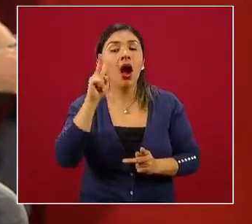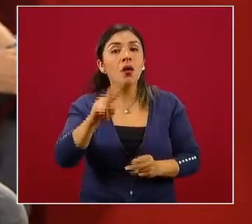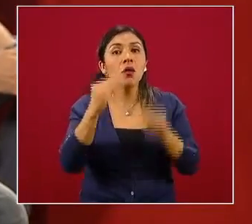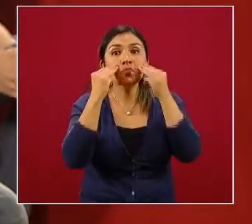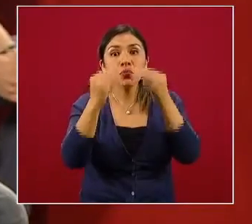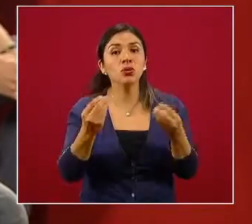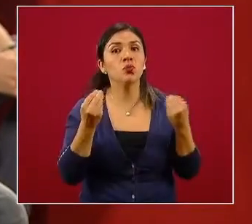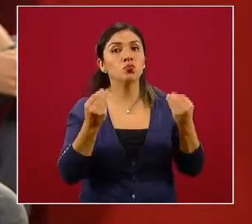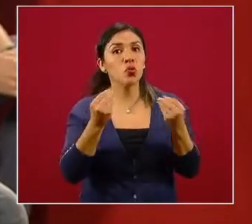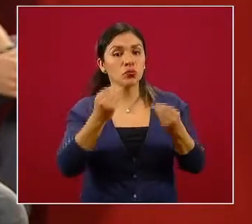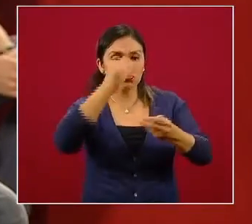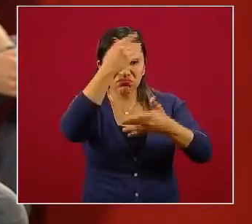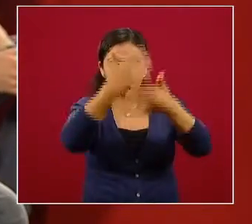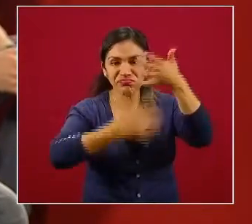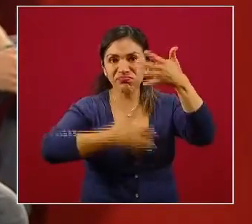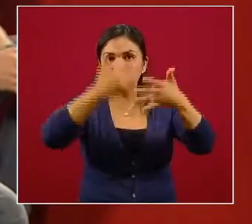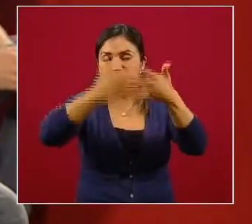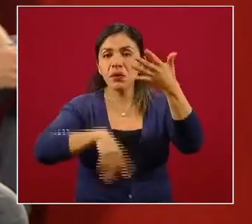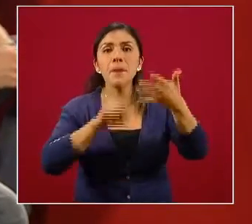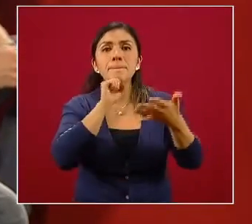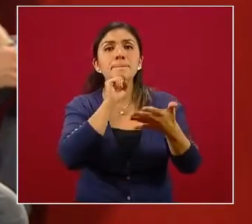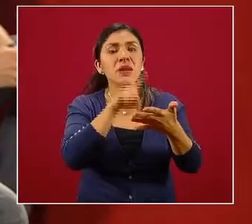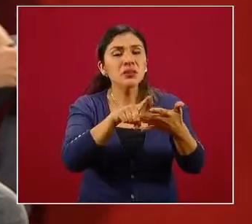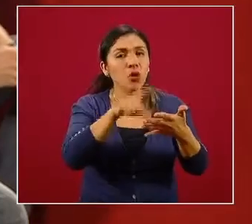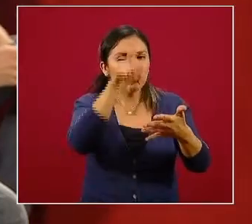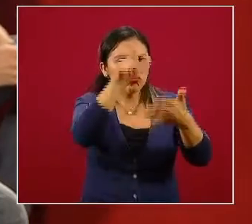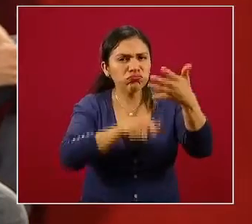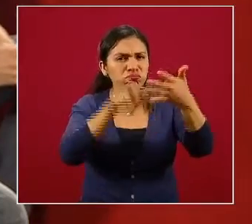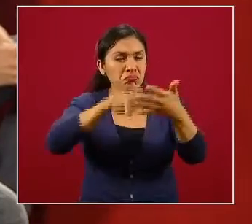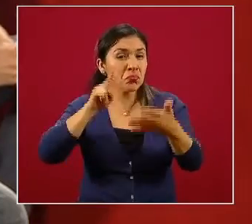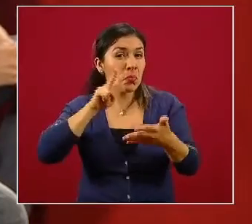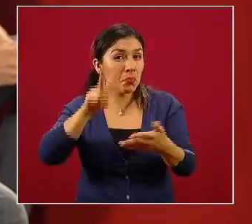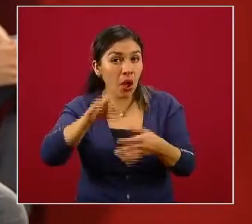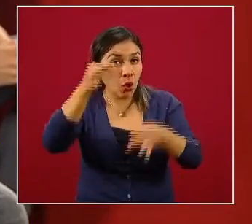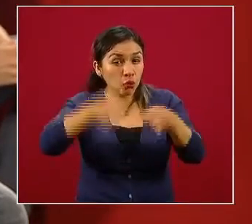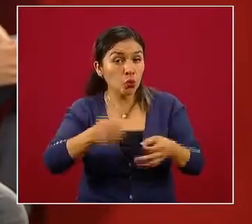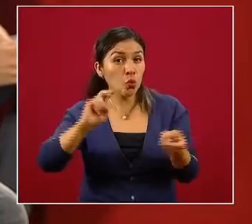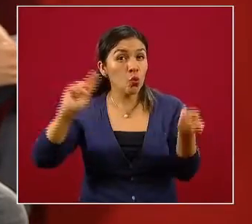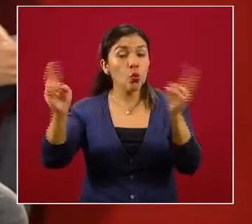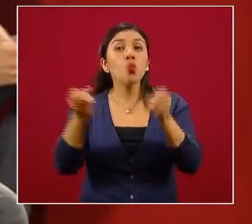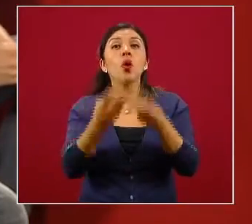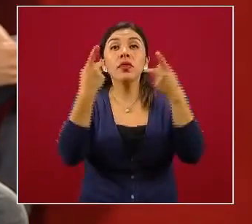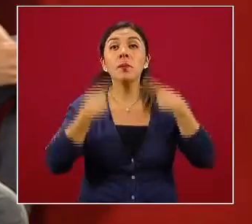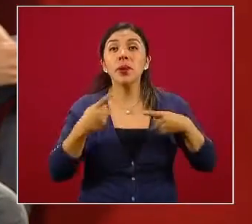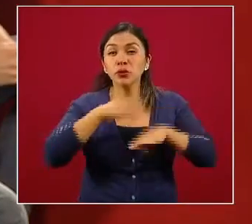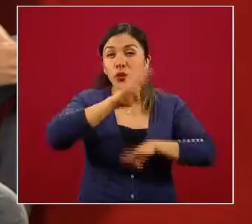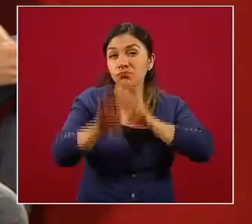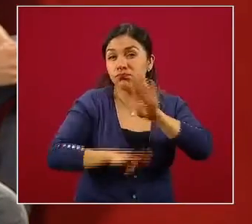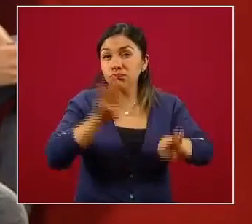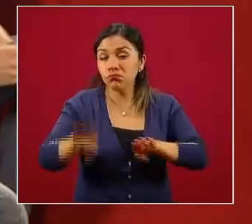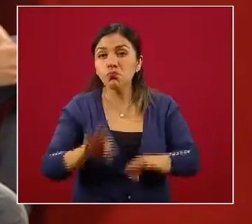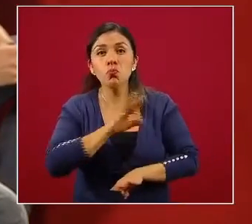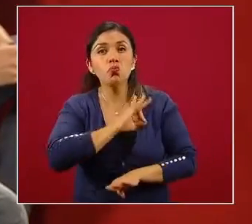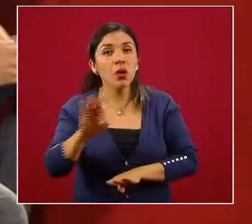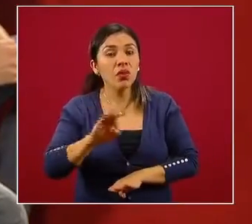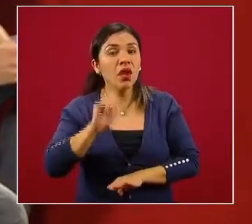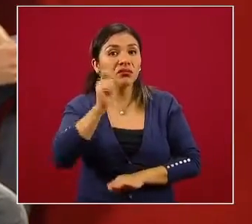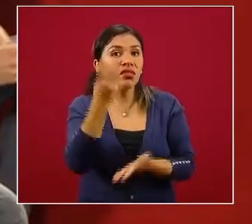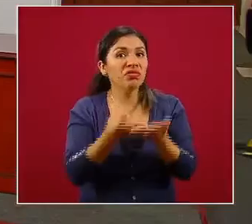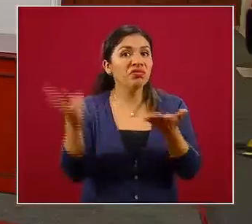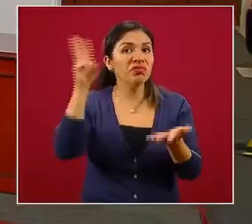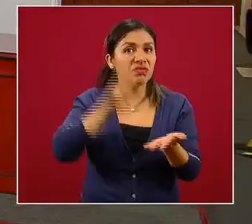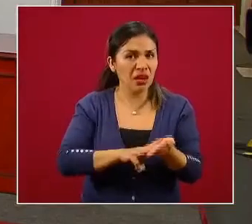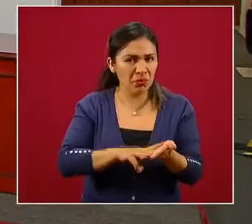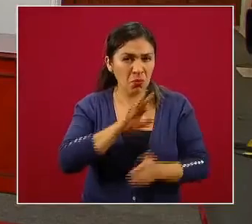muestra representativa de los mismos y validaron que el universo de los fallecidos en ese periodo podría ser del triple.